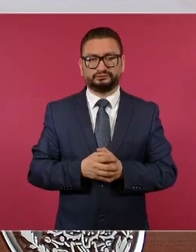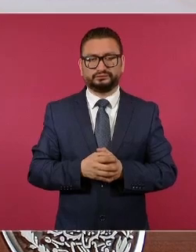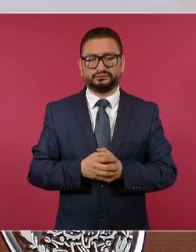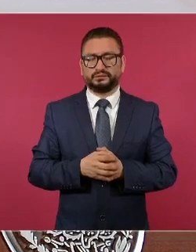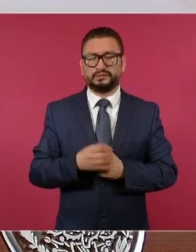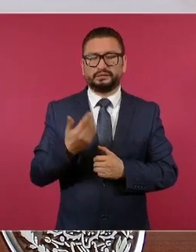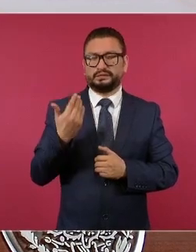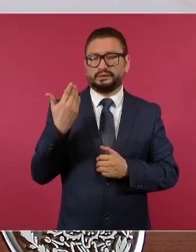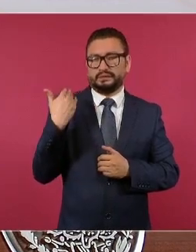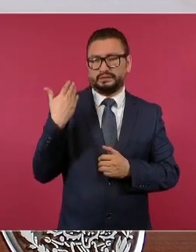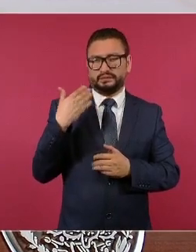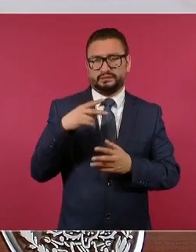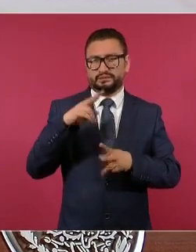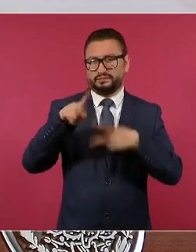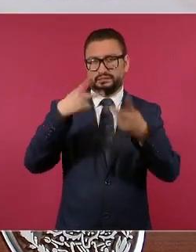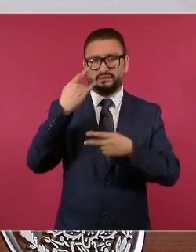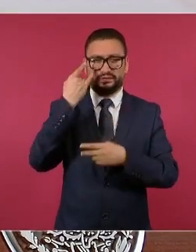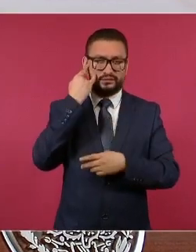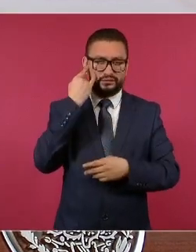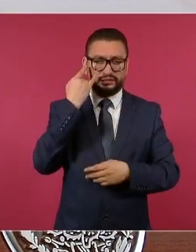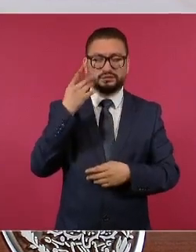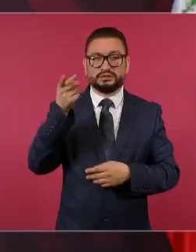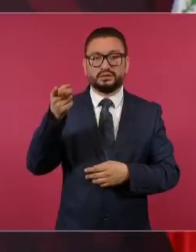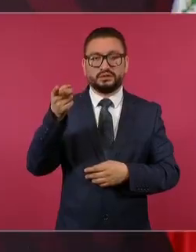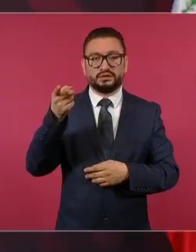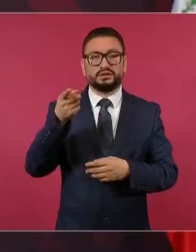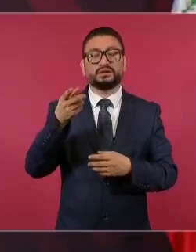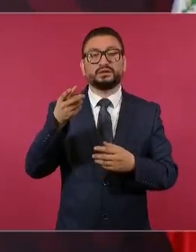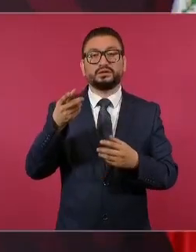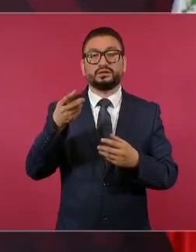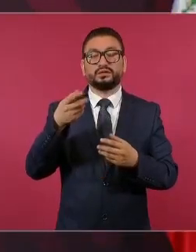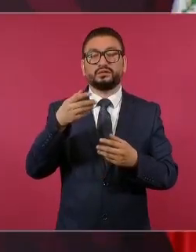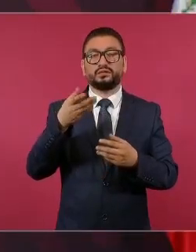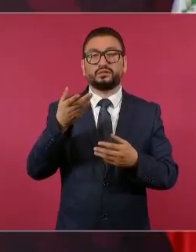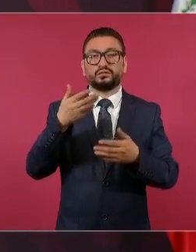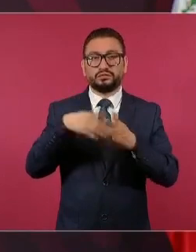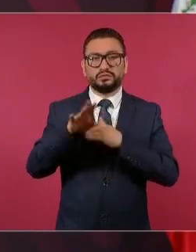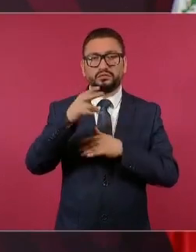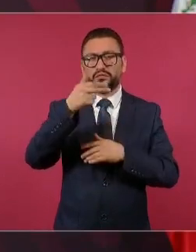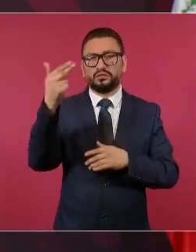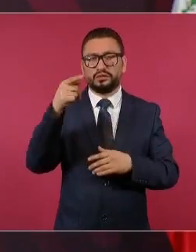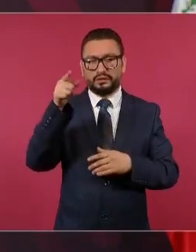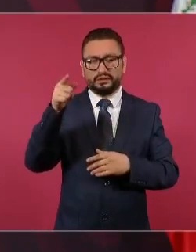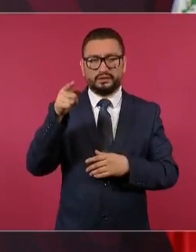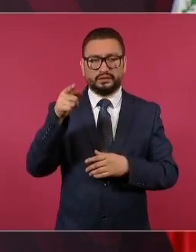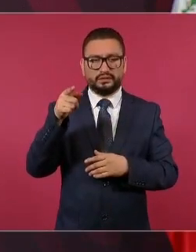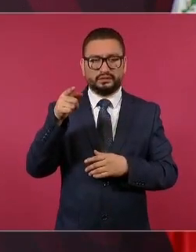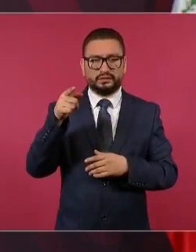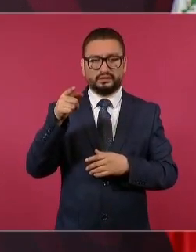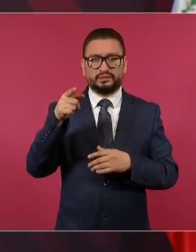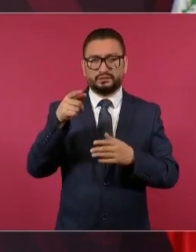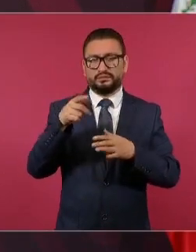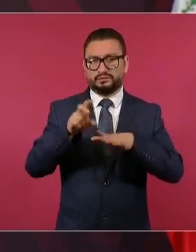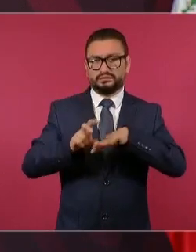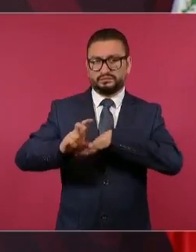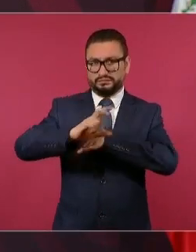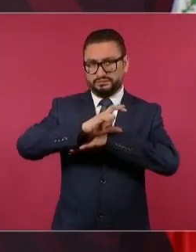Hace poco que fuimos a Campeche y que estuvimos en un hotel de los del Tren